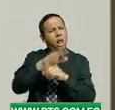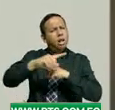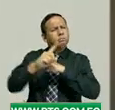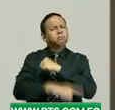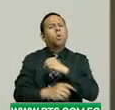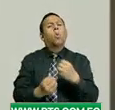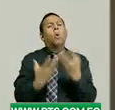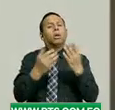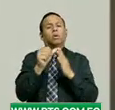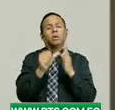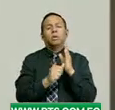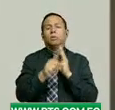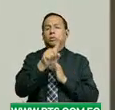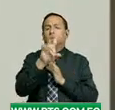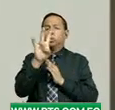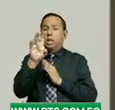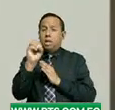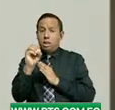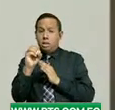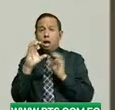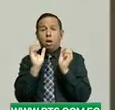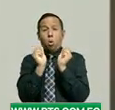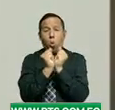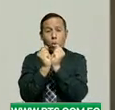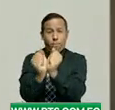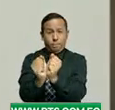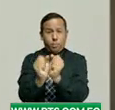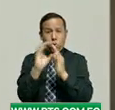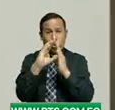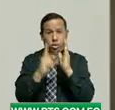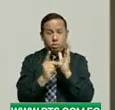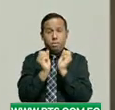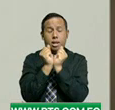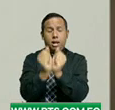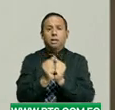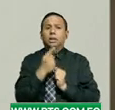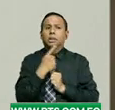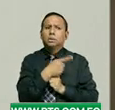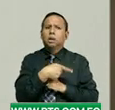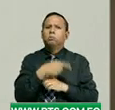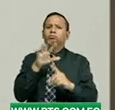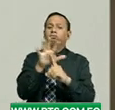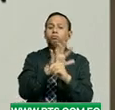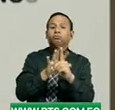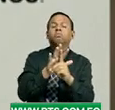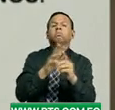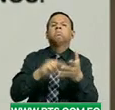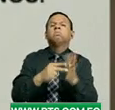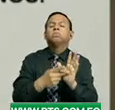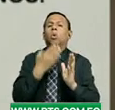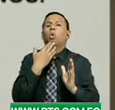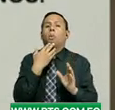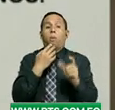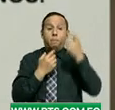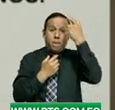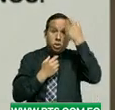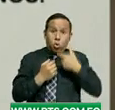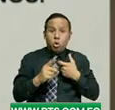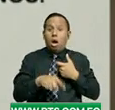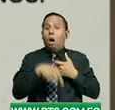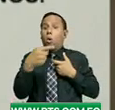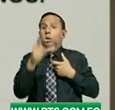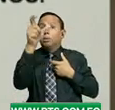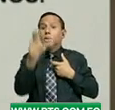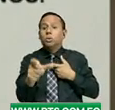170 del Código Orgánico Integral Penal señala que este delito se configura cuando una persona ejecuta sobre otra persona